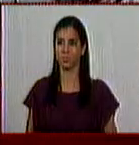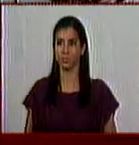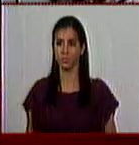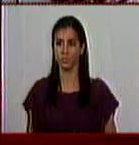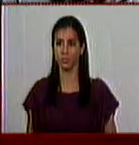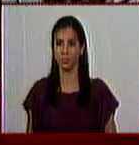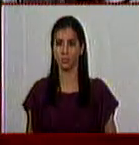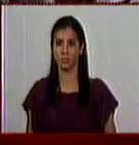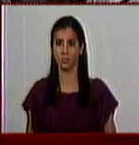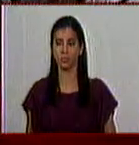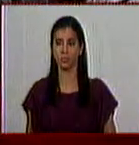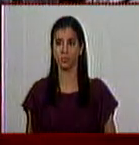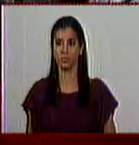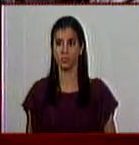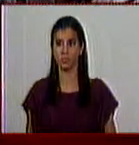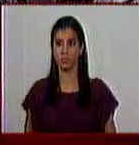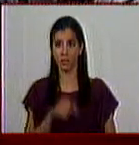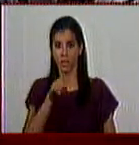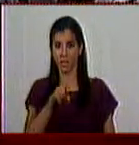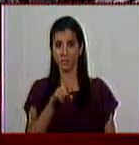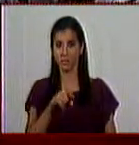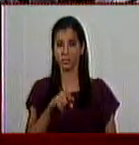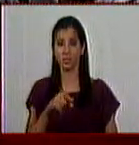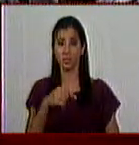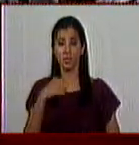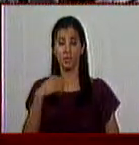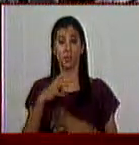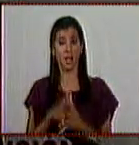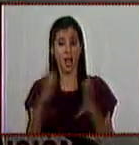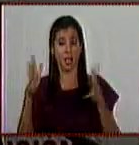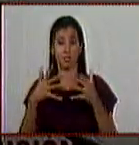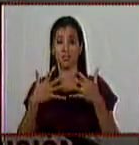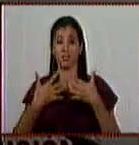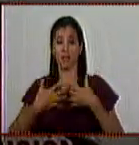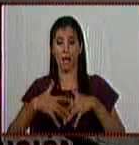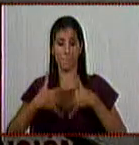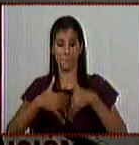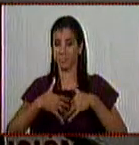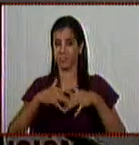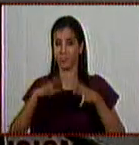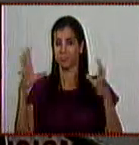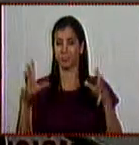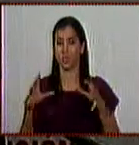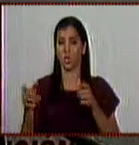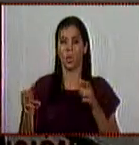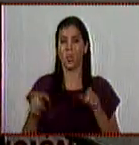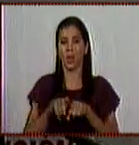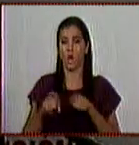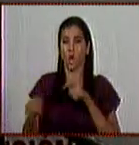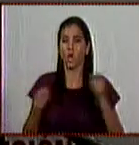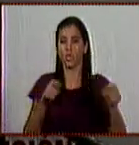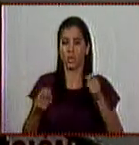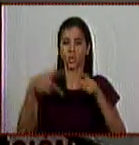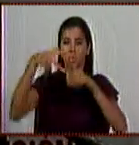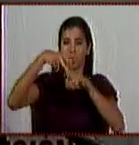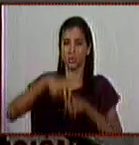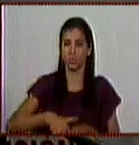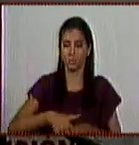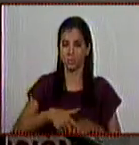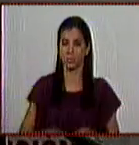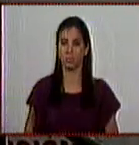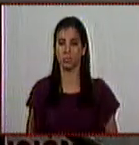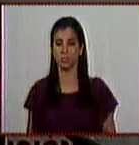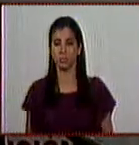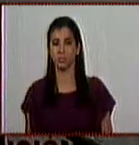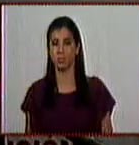aimar y ese laborioso aparato de control de dominación para garantizar